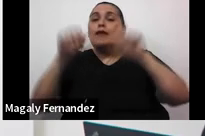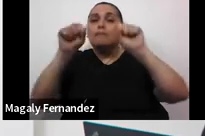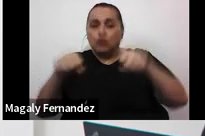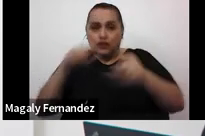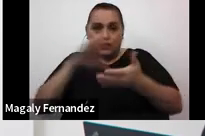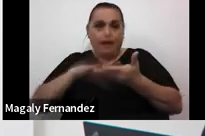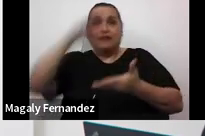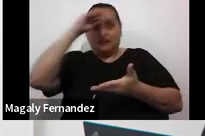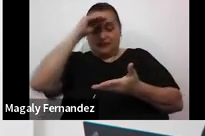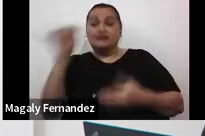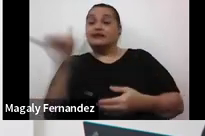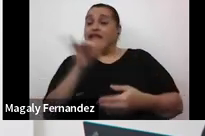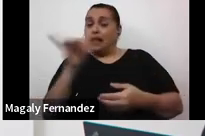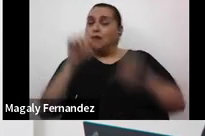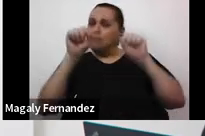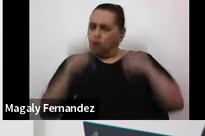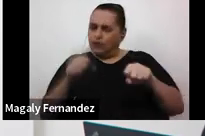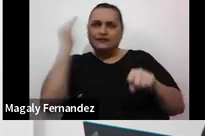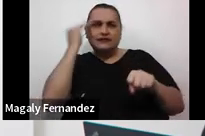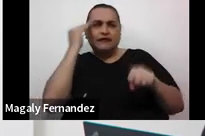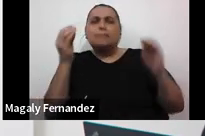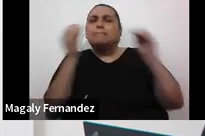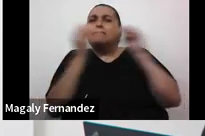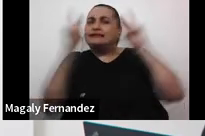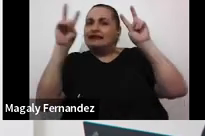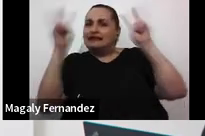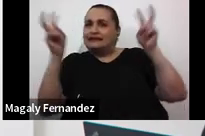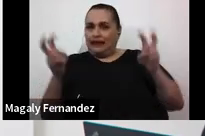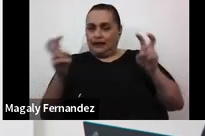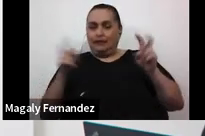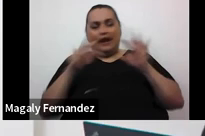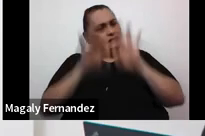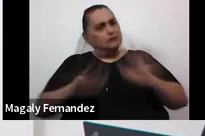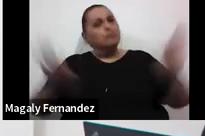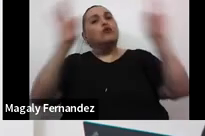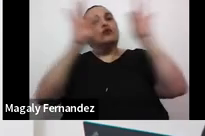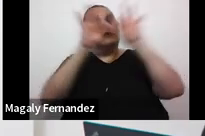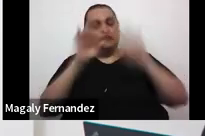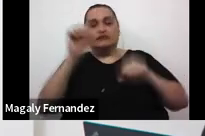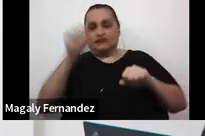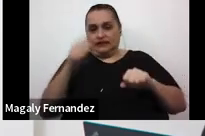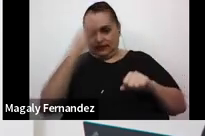poder también empaparme más del tema porque creo que es súper importante